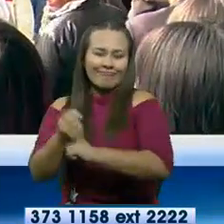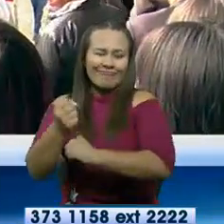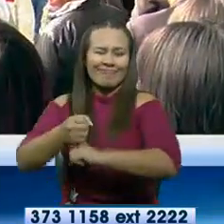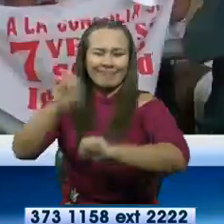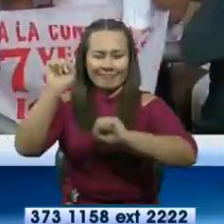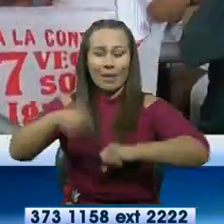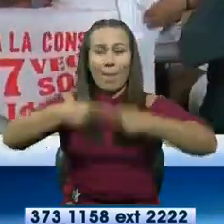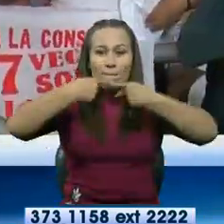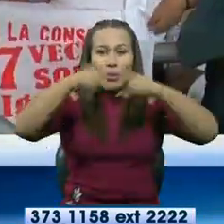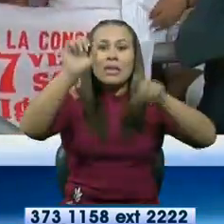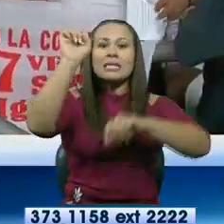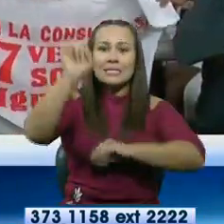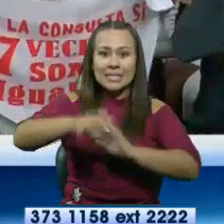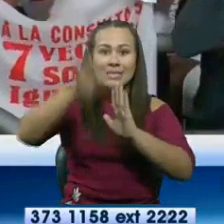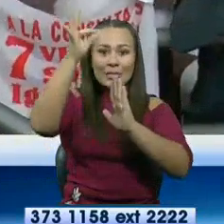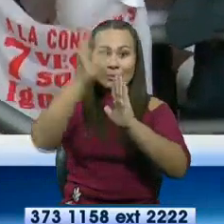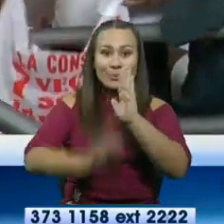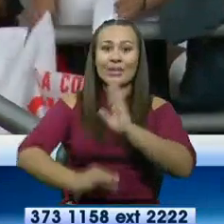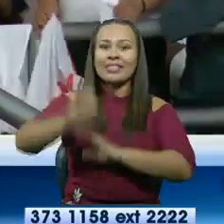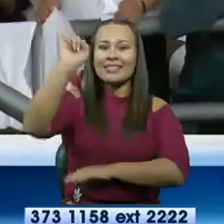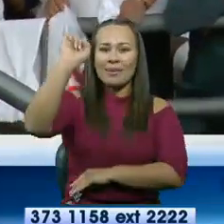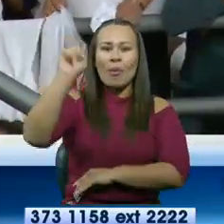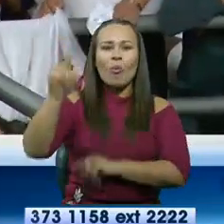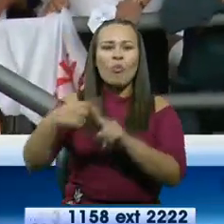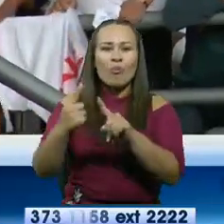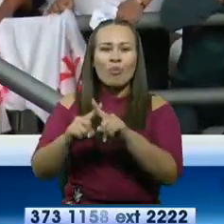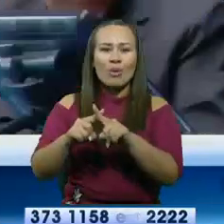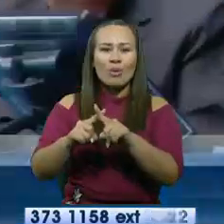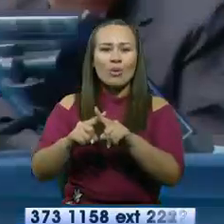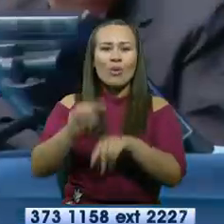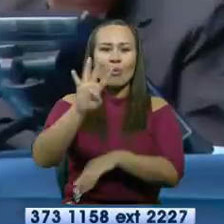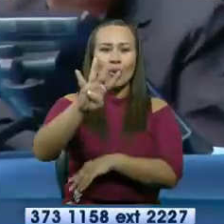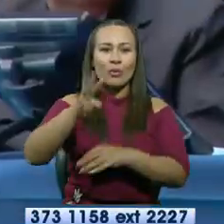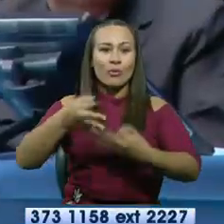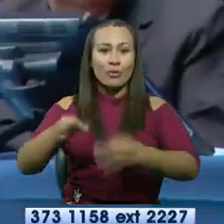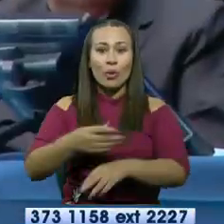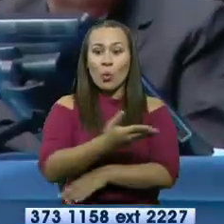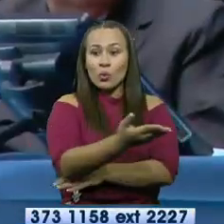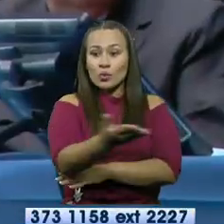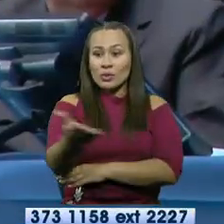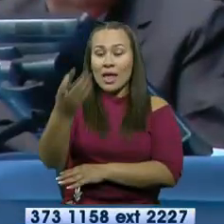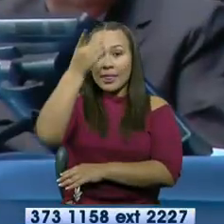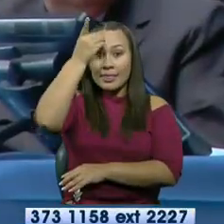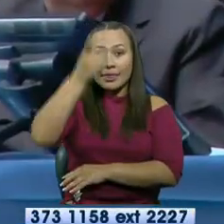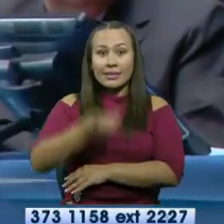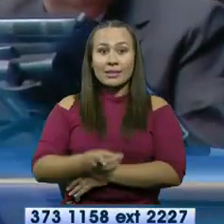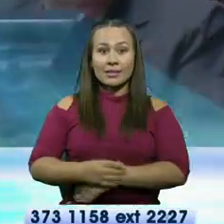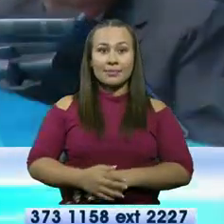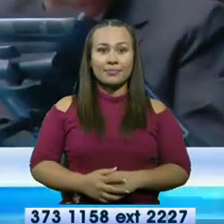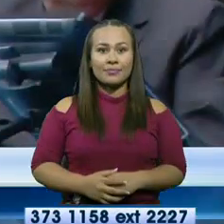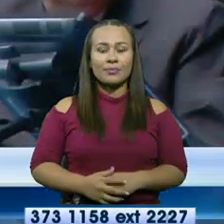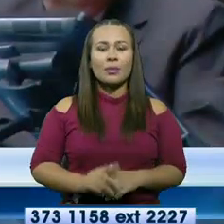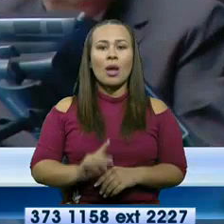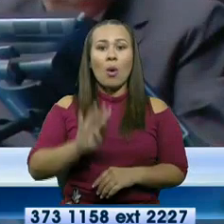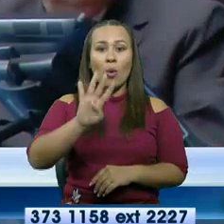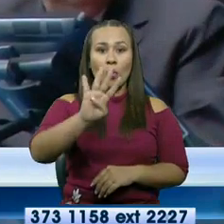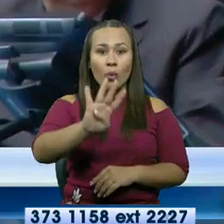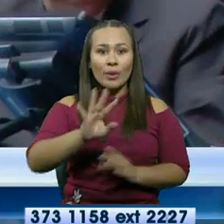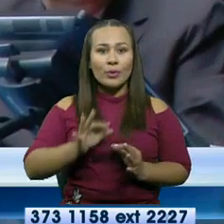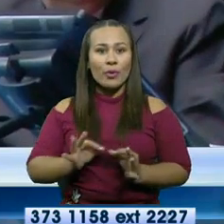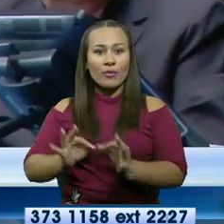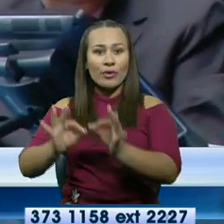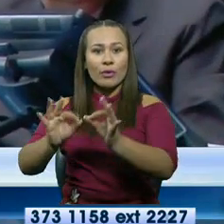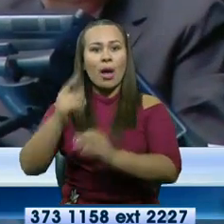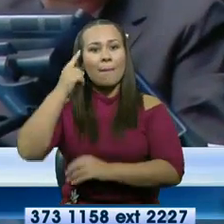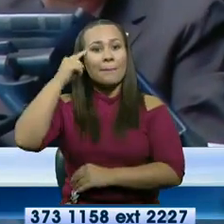las 7 preguntas de la consulta popular del próximo 4 de febrero. Ustedes decidirán el 4 de febrero